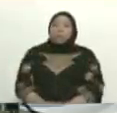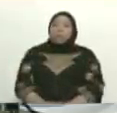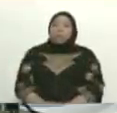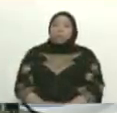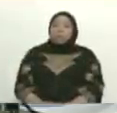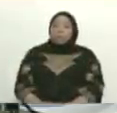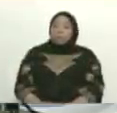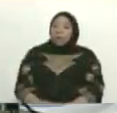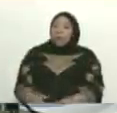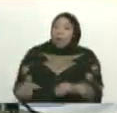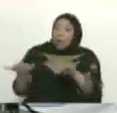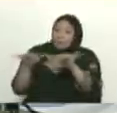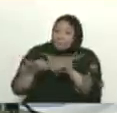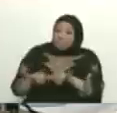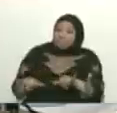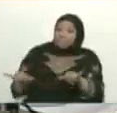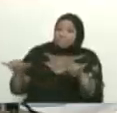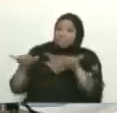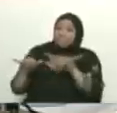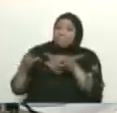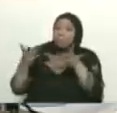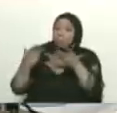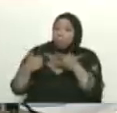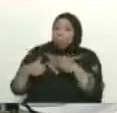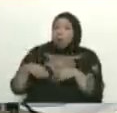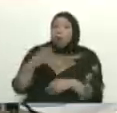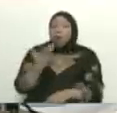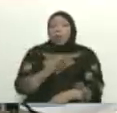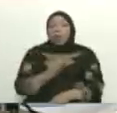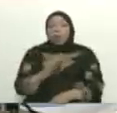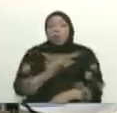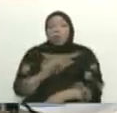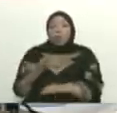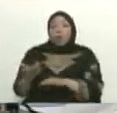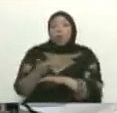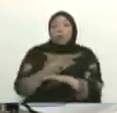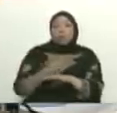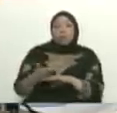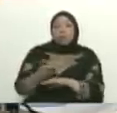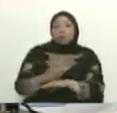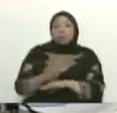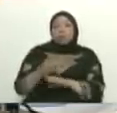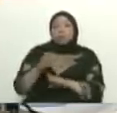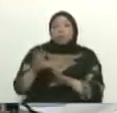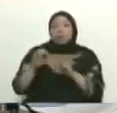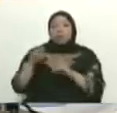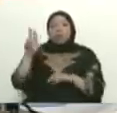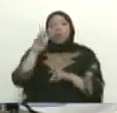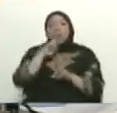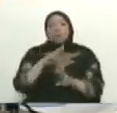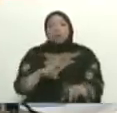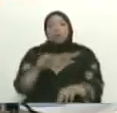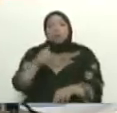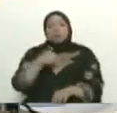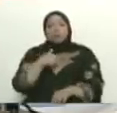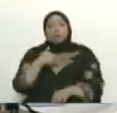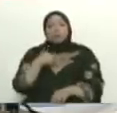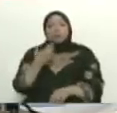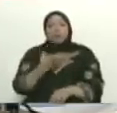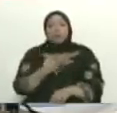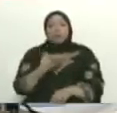Esos mismos que cuando eran electos alcaldes o gobernadores, así, reconozco el resultado, fui electo alcalde